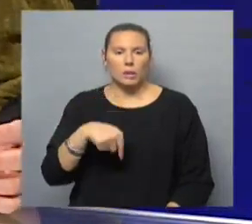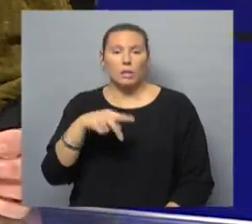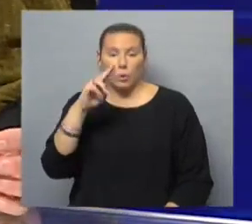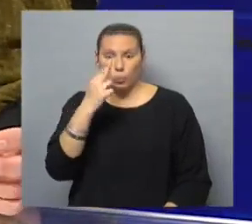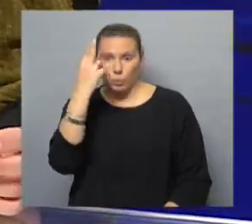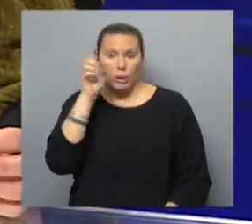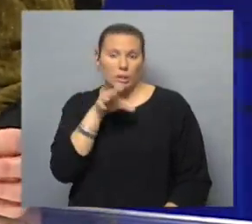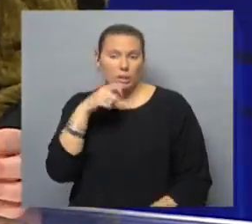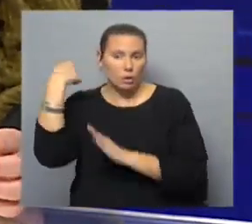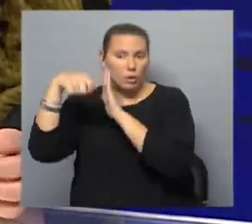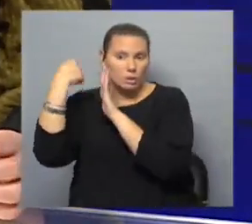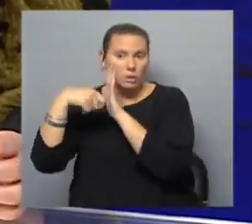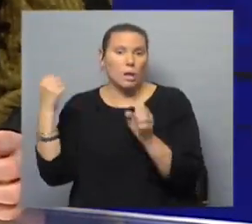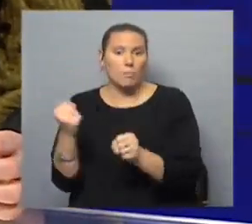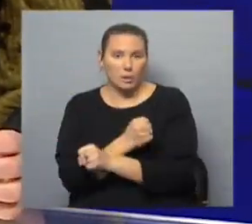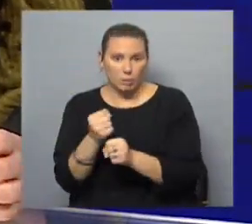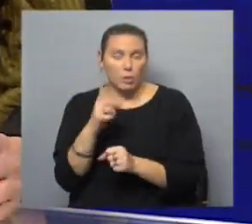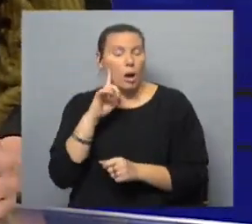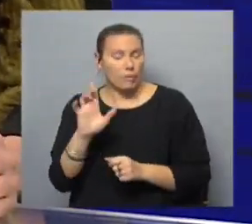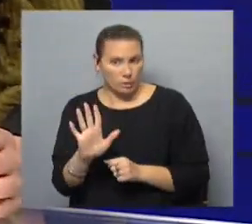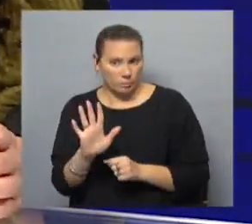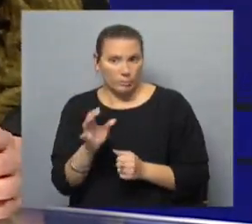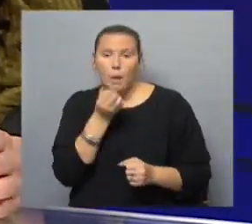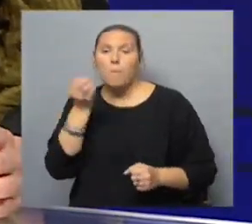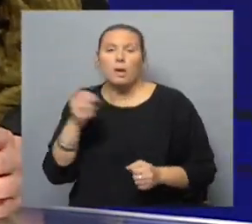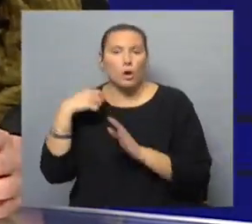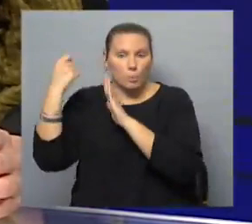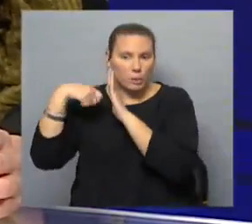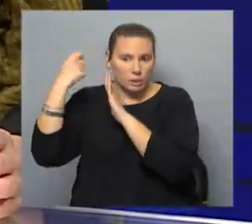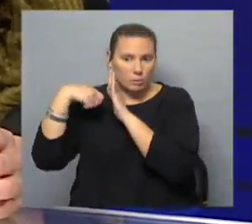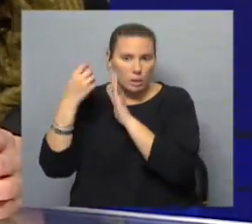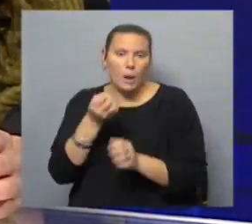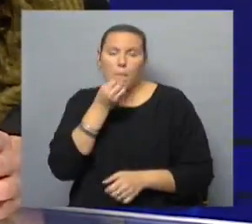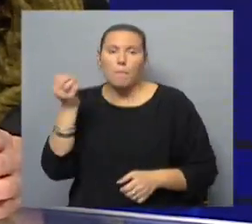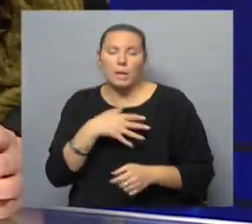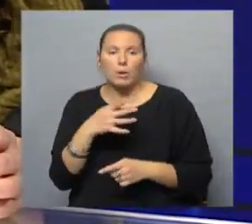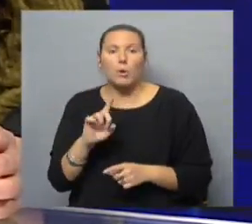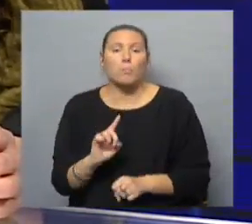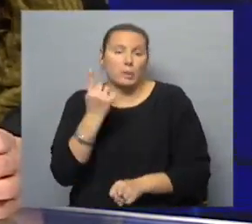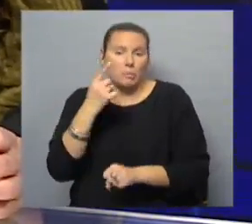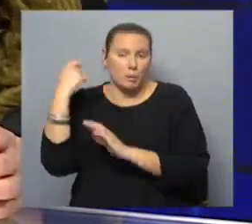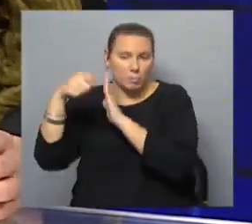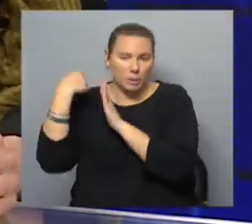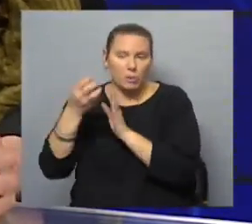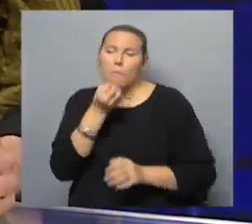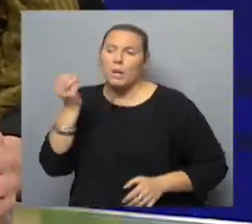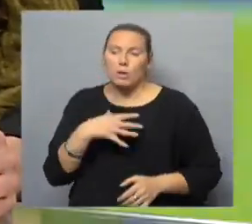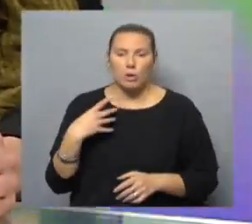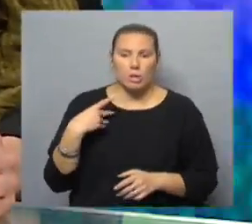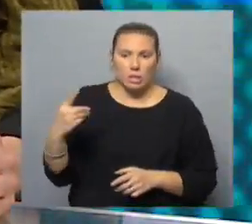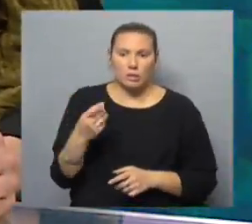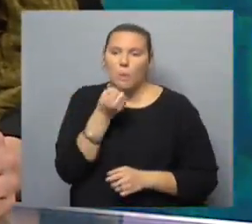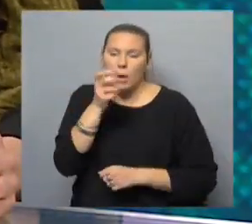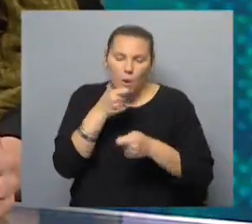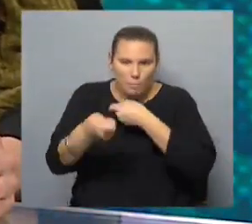de Críticos de Cine le otorgó los premios a Atenti. Mejor película, mejor ópera prima, mejor dirección, mejor montaje